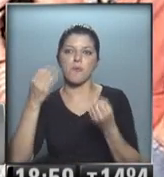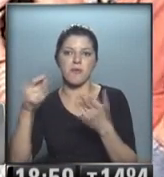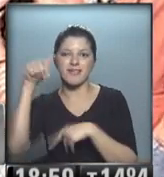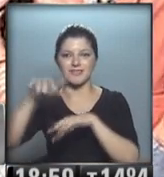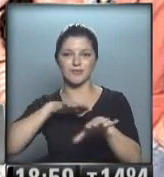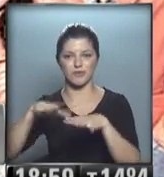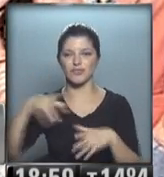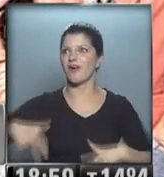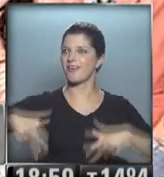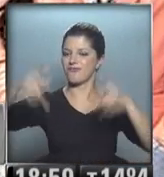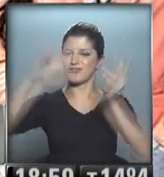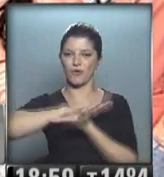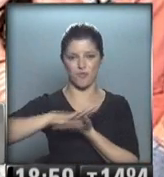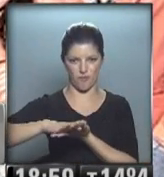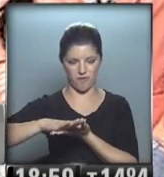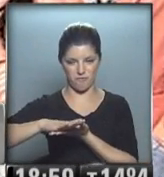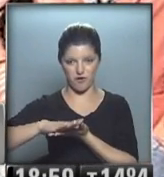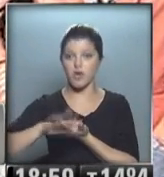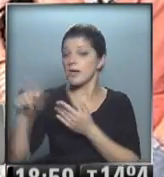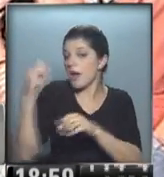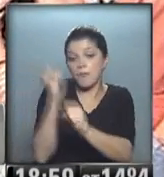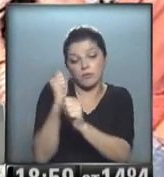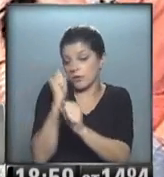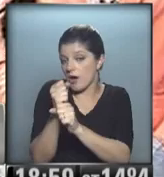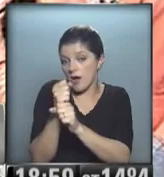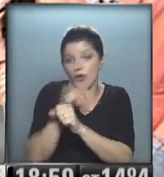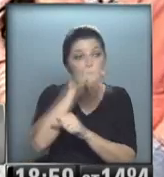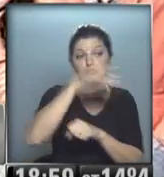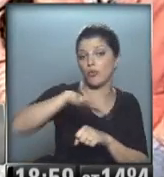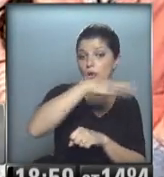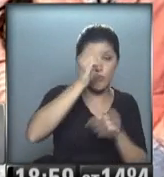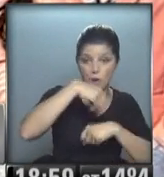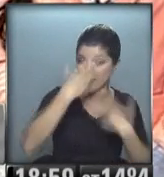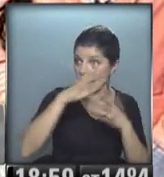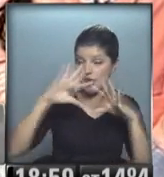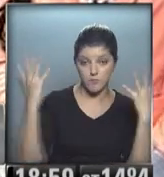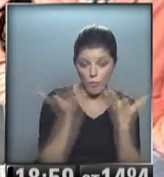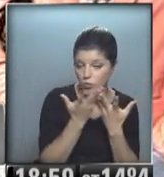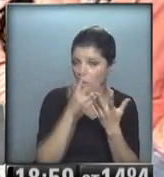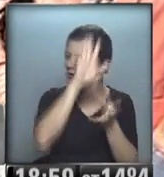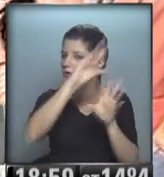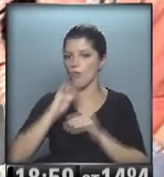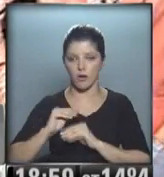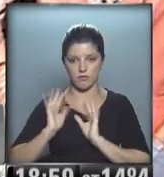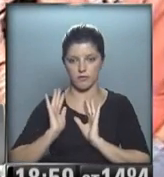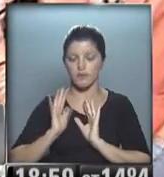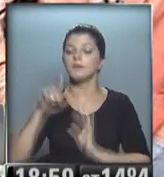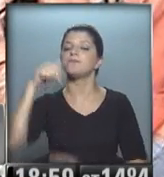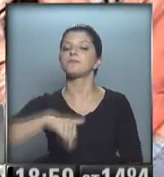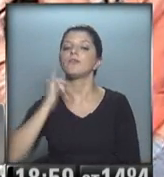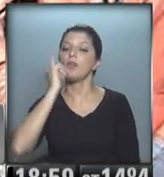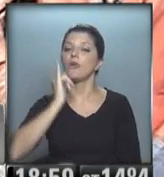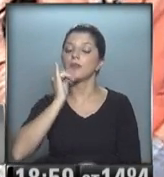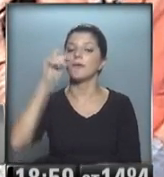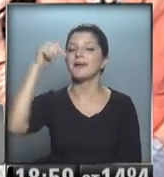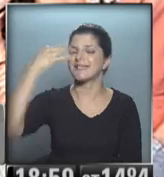instalaciones que les permiten trabajar como en cualquier lugar del mundo. Y como bueno, te contaba hoy, realmente Argentina tiene